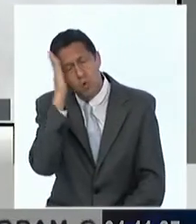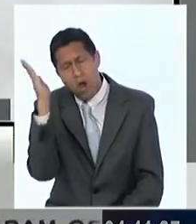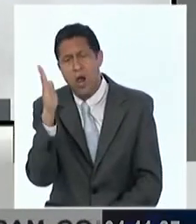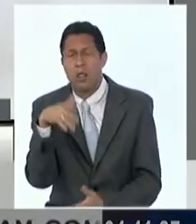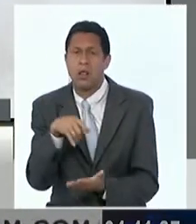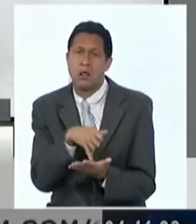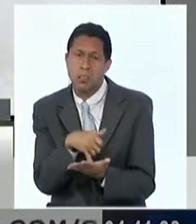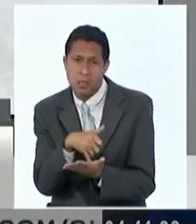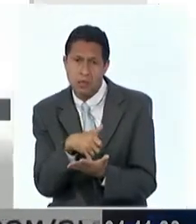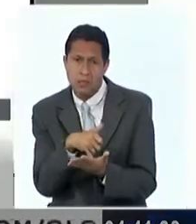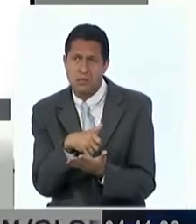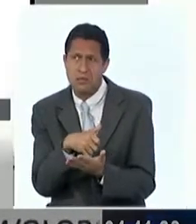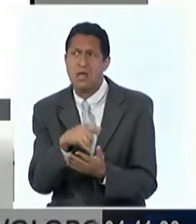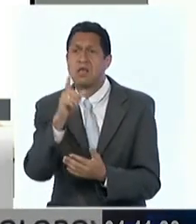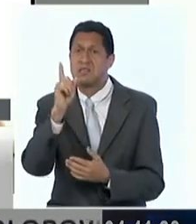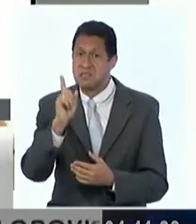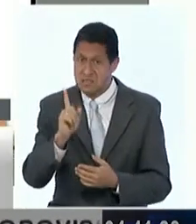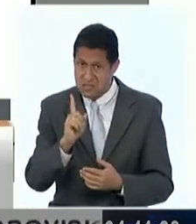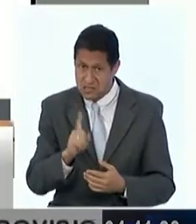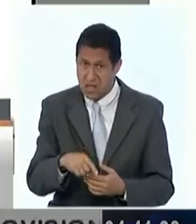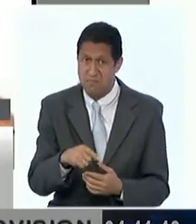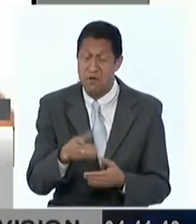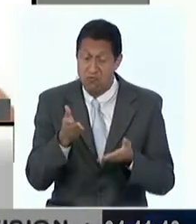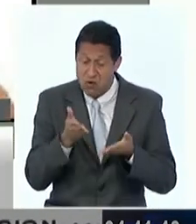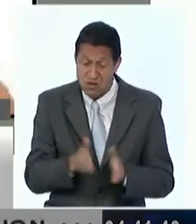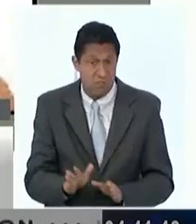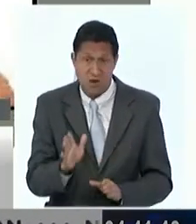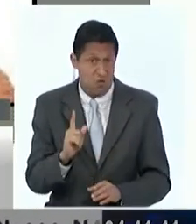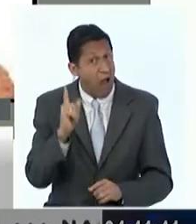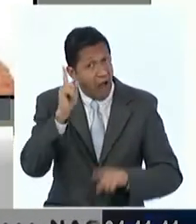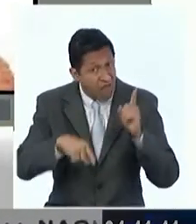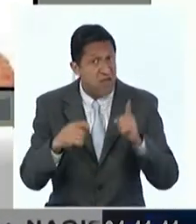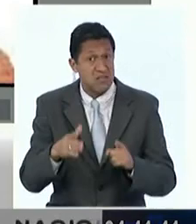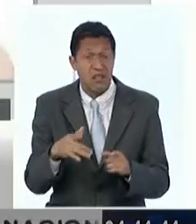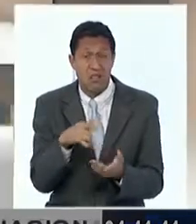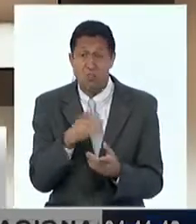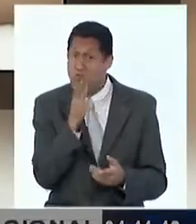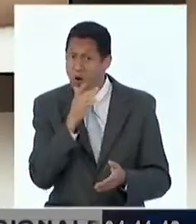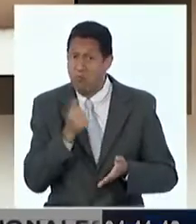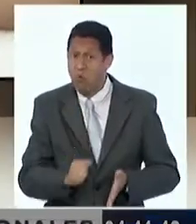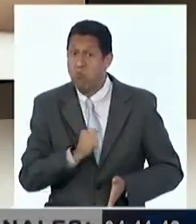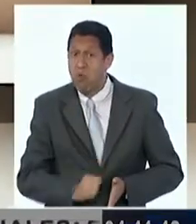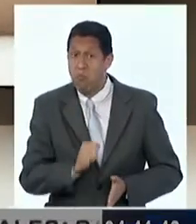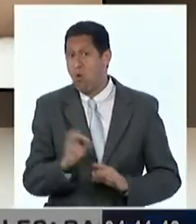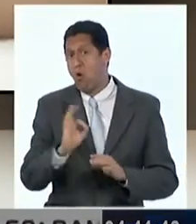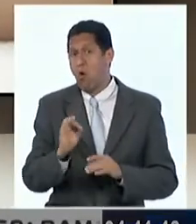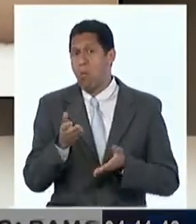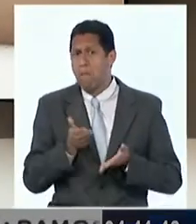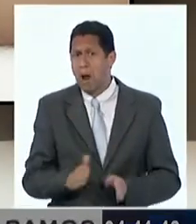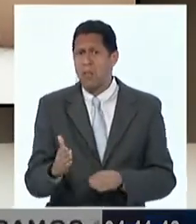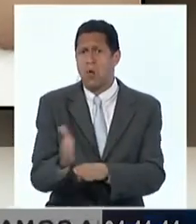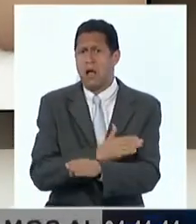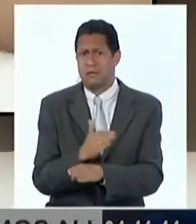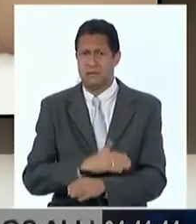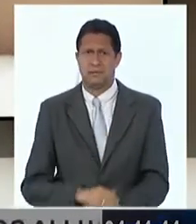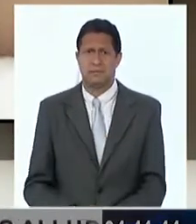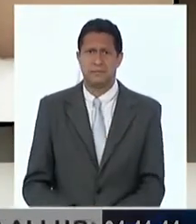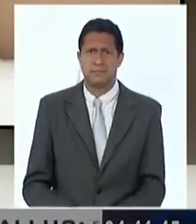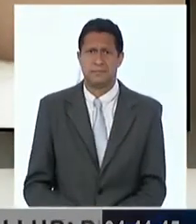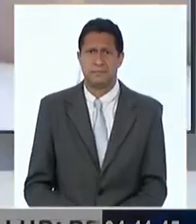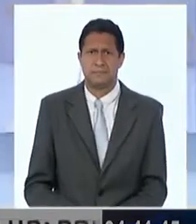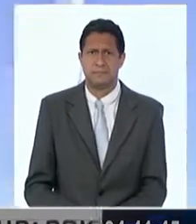general relacionados con la concepción e infertilidad esterilidad abortos y partos antes de tiempo